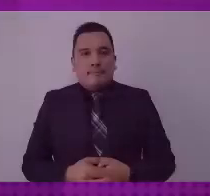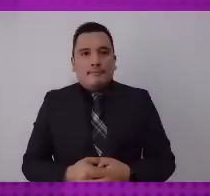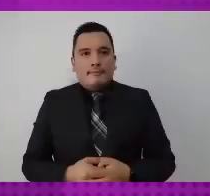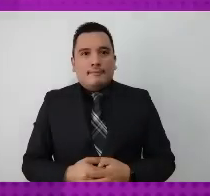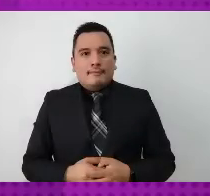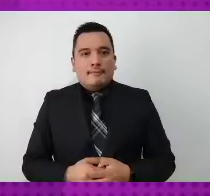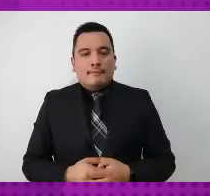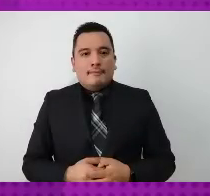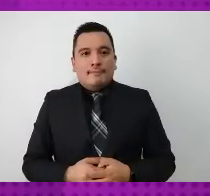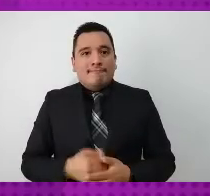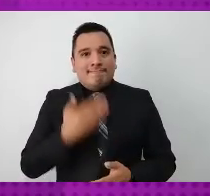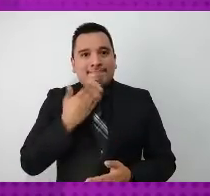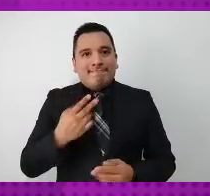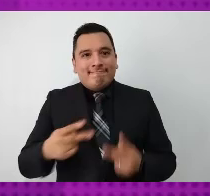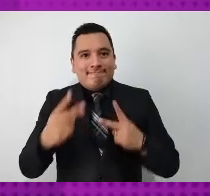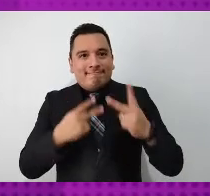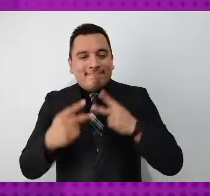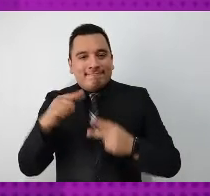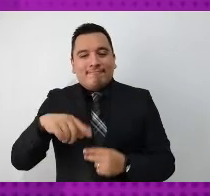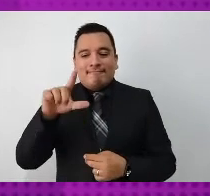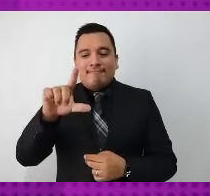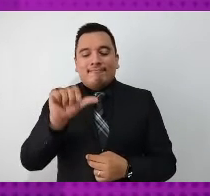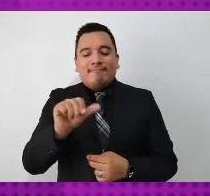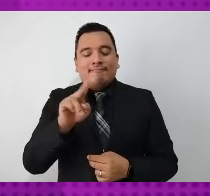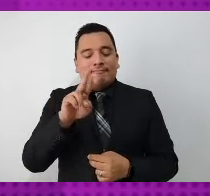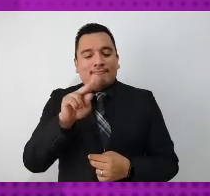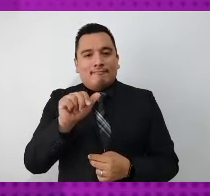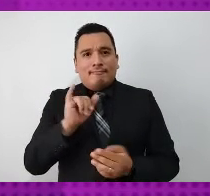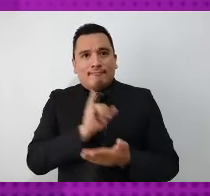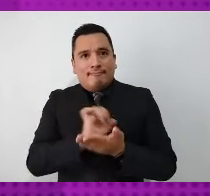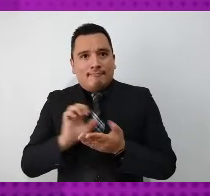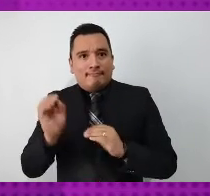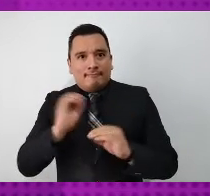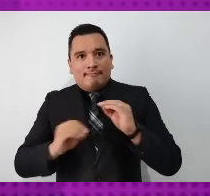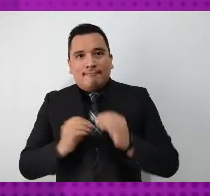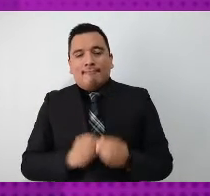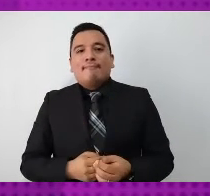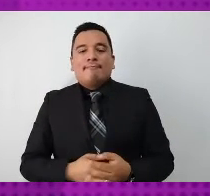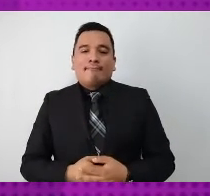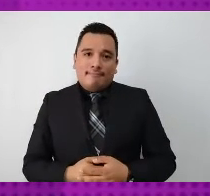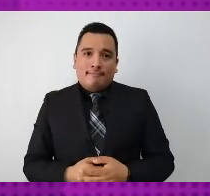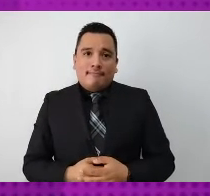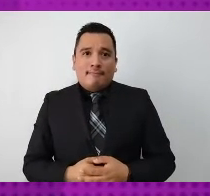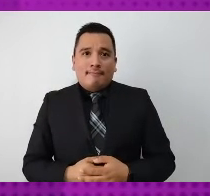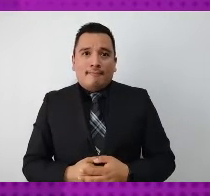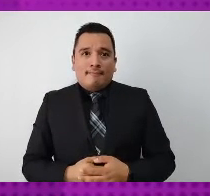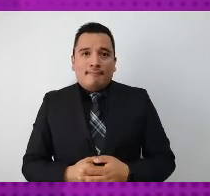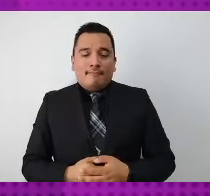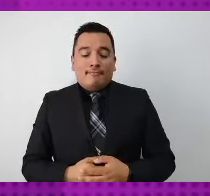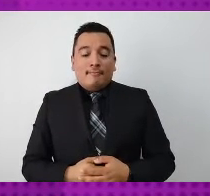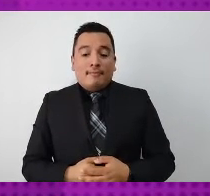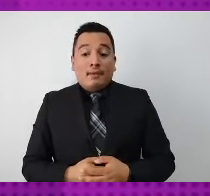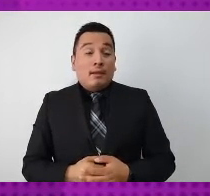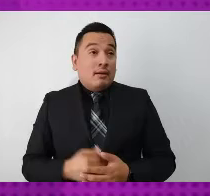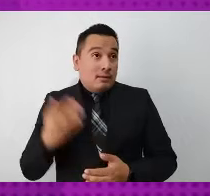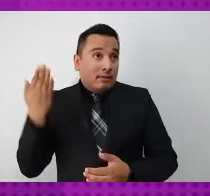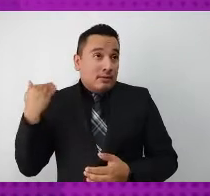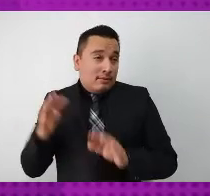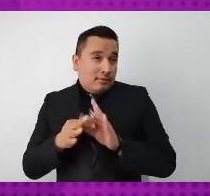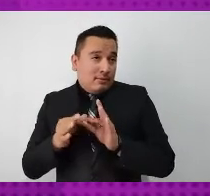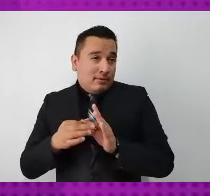regresamos al problema la urna del instituto electoral de huawei como bien comentaba nuestras invitadas